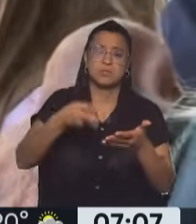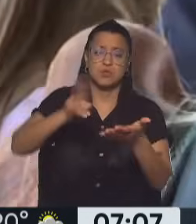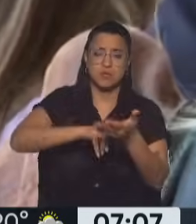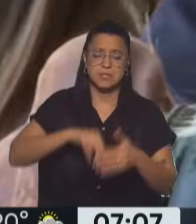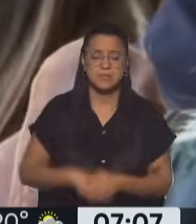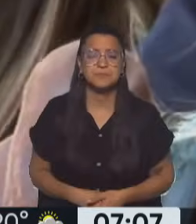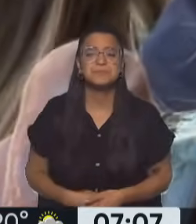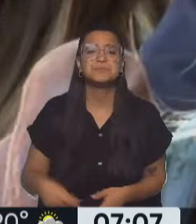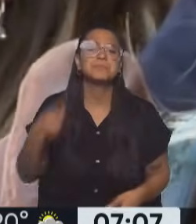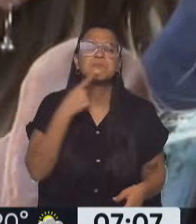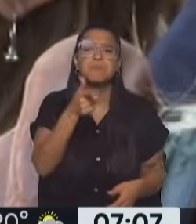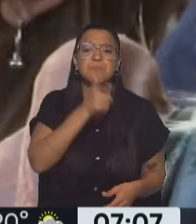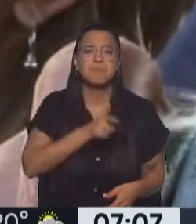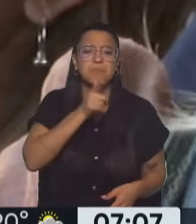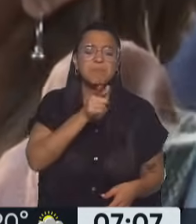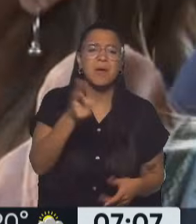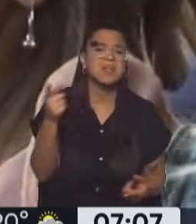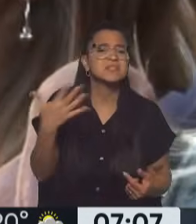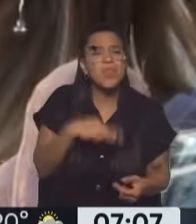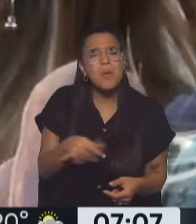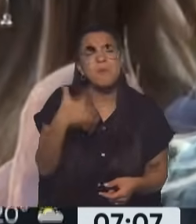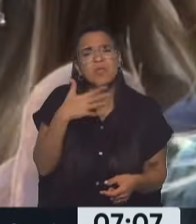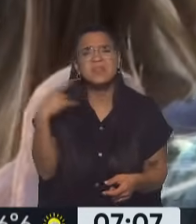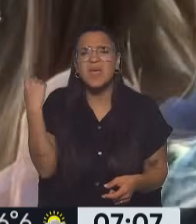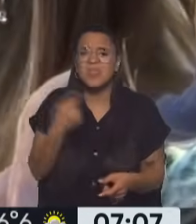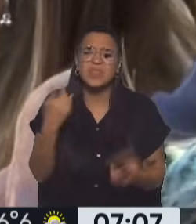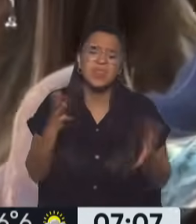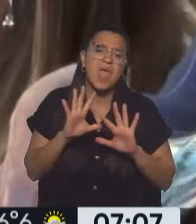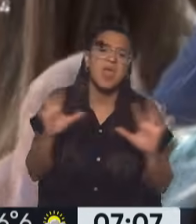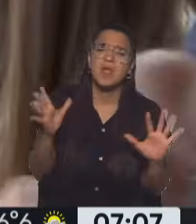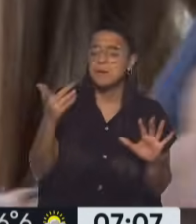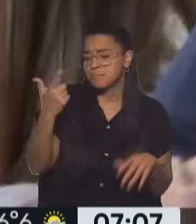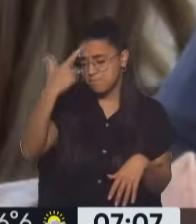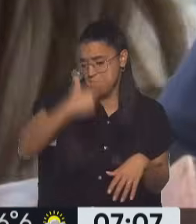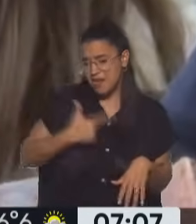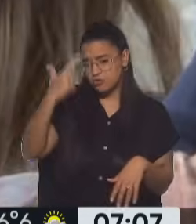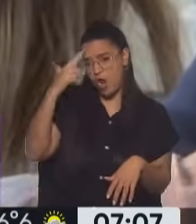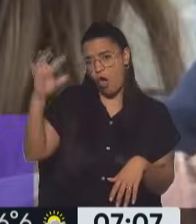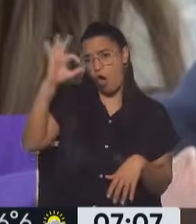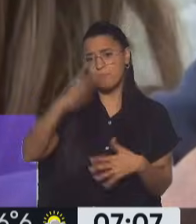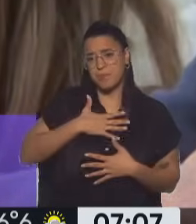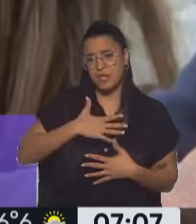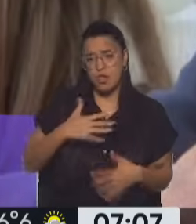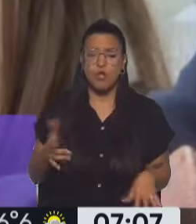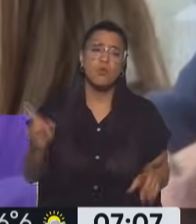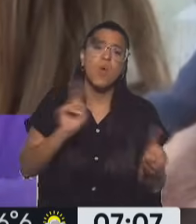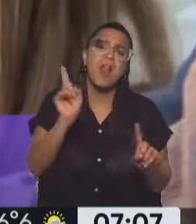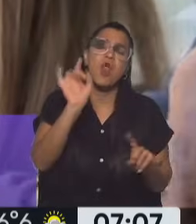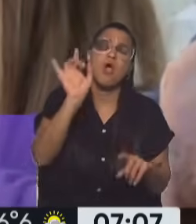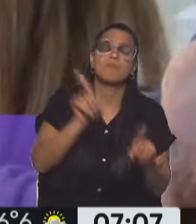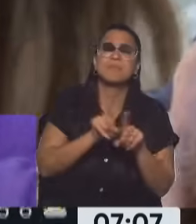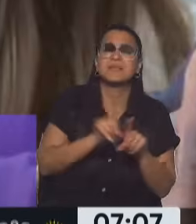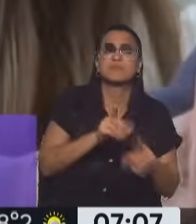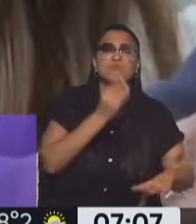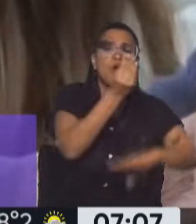Me parece que hay que desdramatizar y hay que entender que hay posicionamientos que son personales. No es lo mismo tener una posición como candidato o como